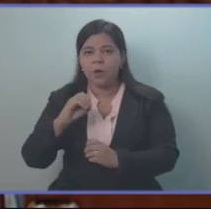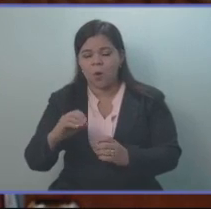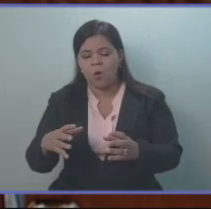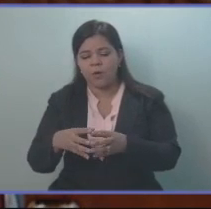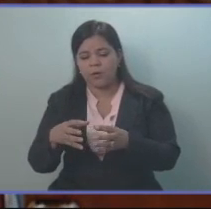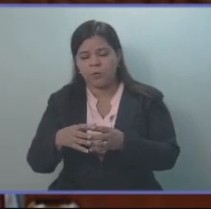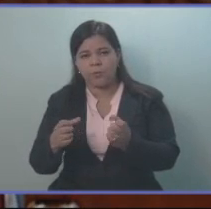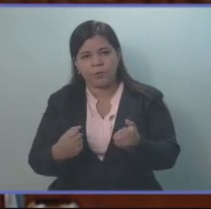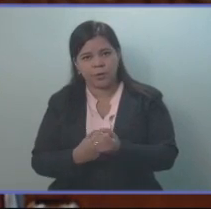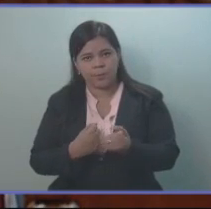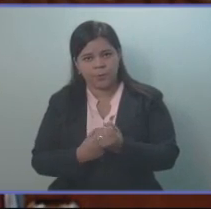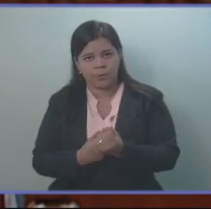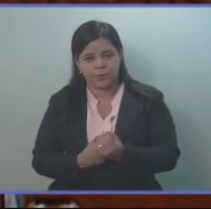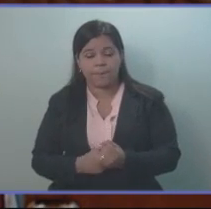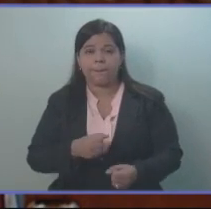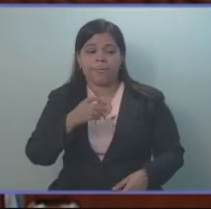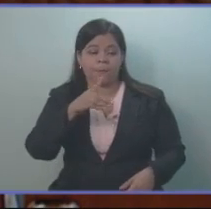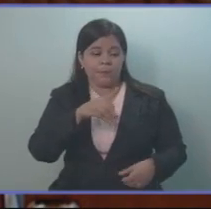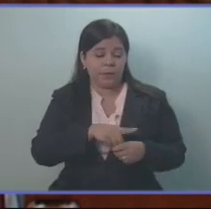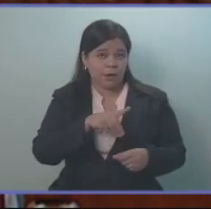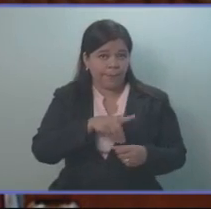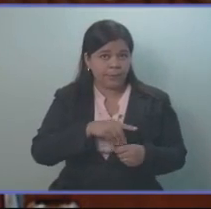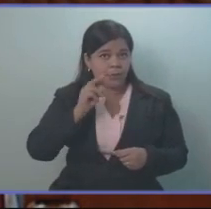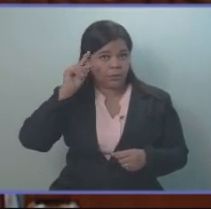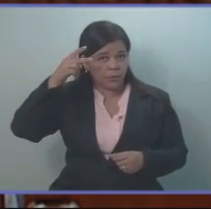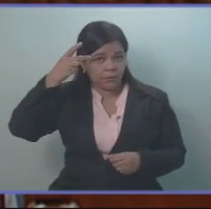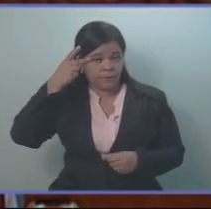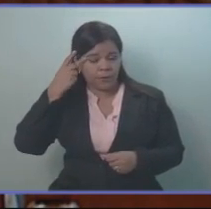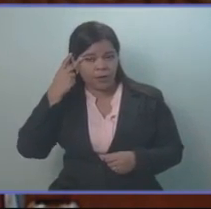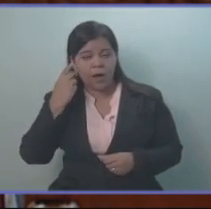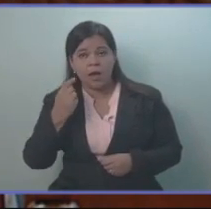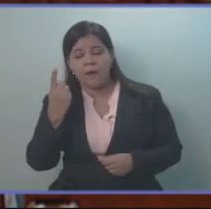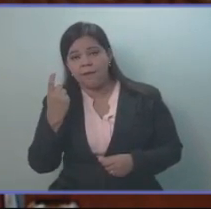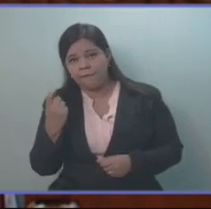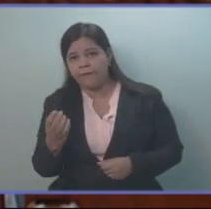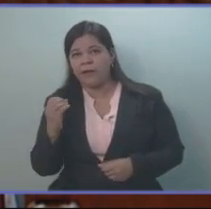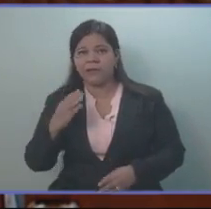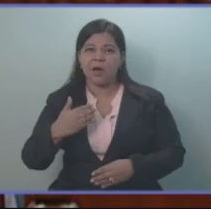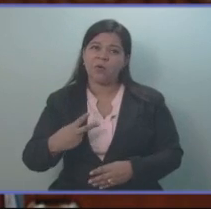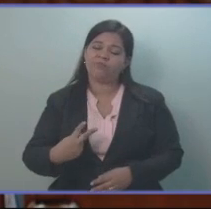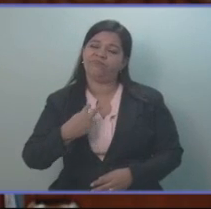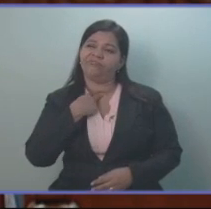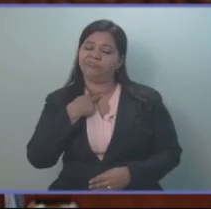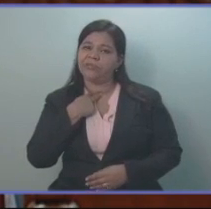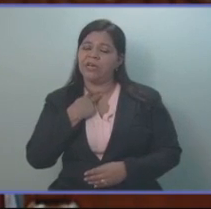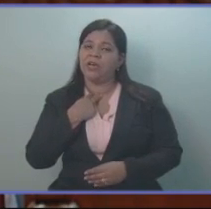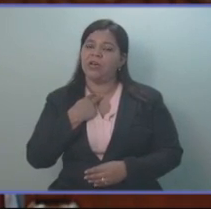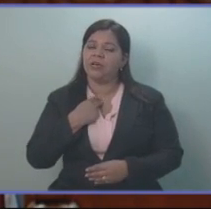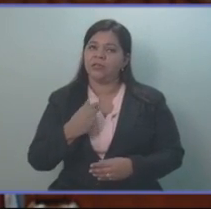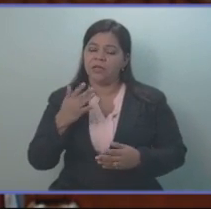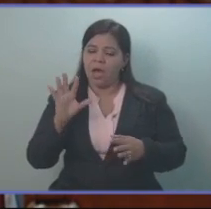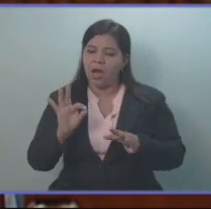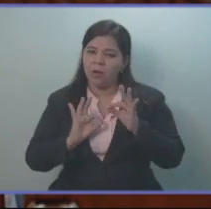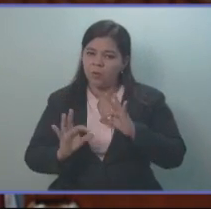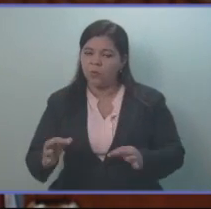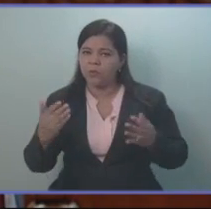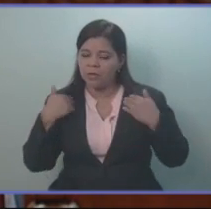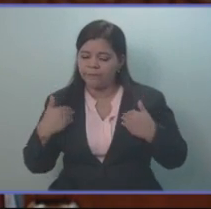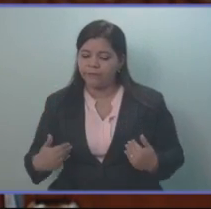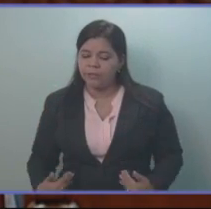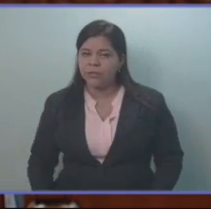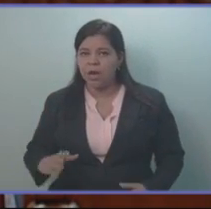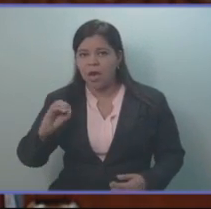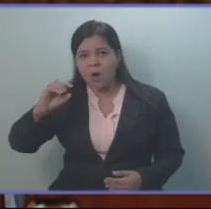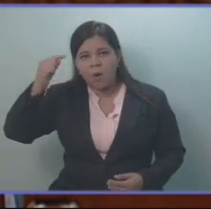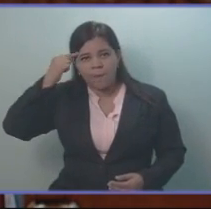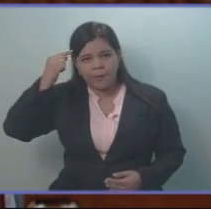comunitario. Discapacidad. Falta o limitación de alguna facultad física o mental que imposibilita o